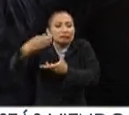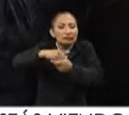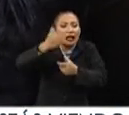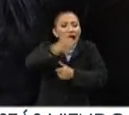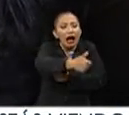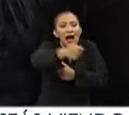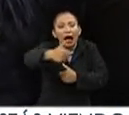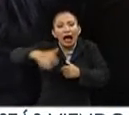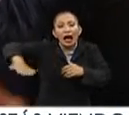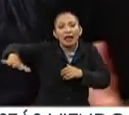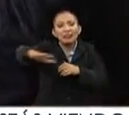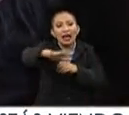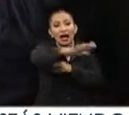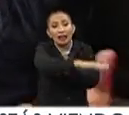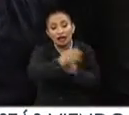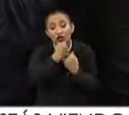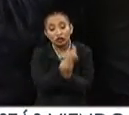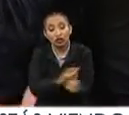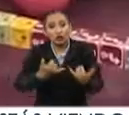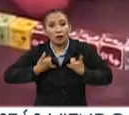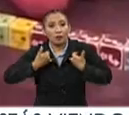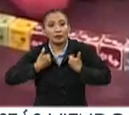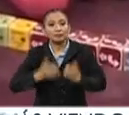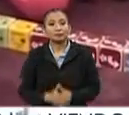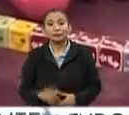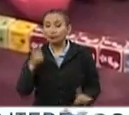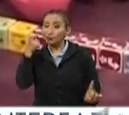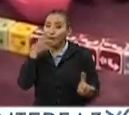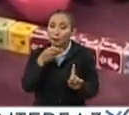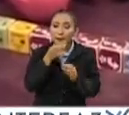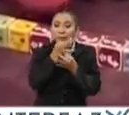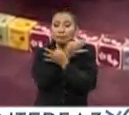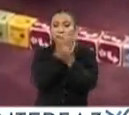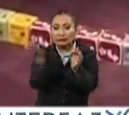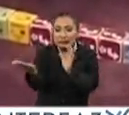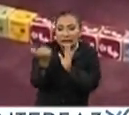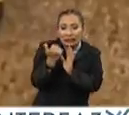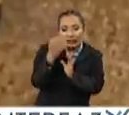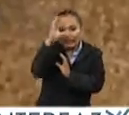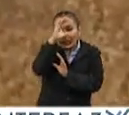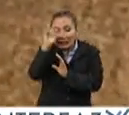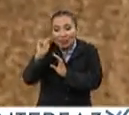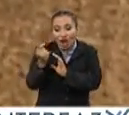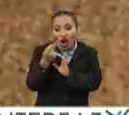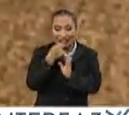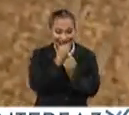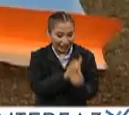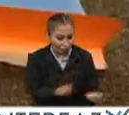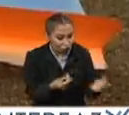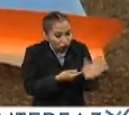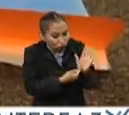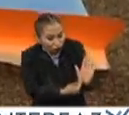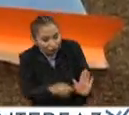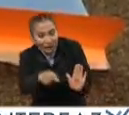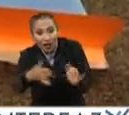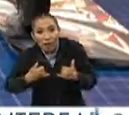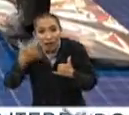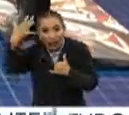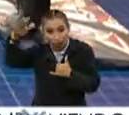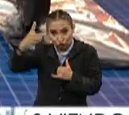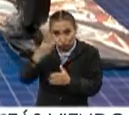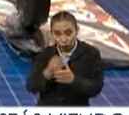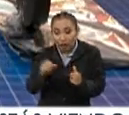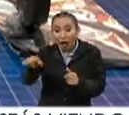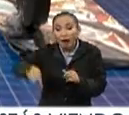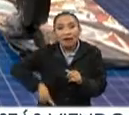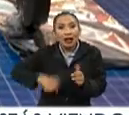cada uno de los niños, de los jóvenes. Con el objetivo de divulgar y acercar la ciencia y la tecnología a los niños, jóvenes e incluso adultos,